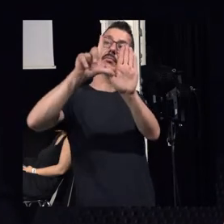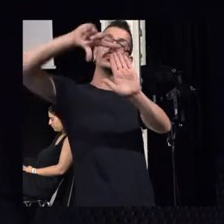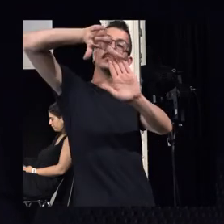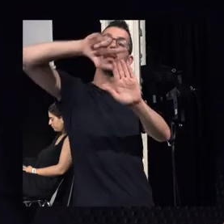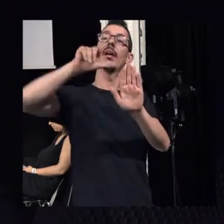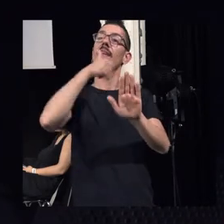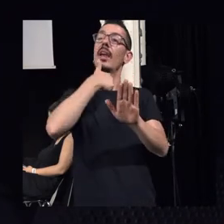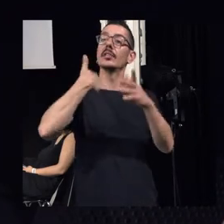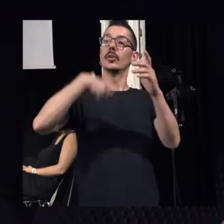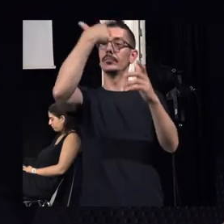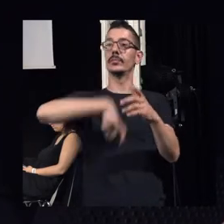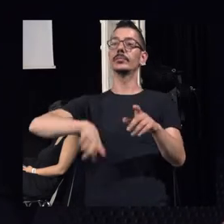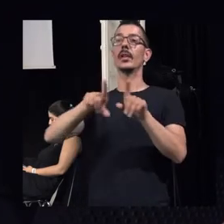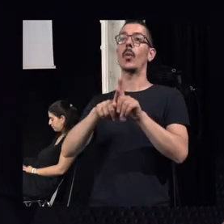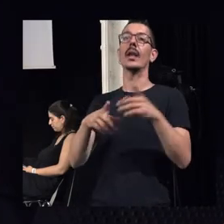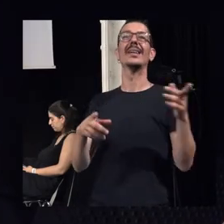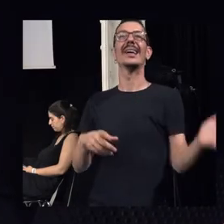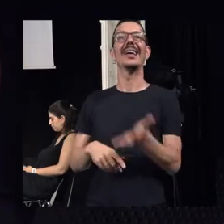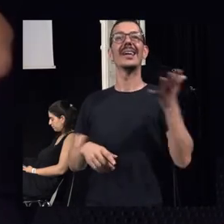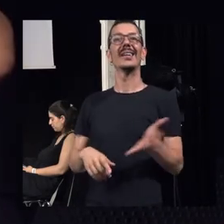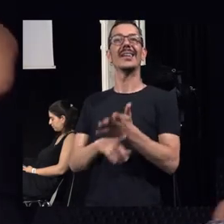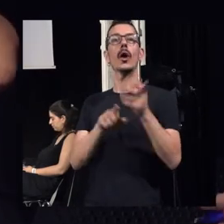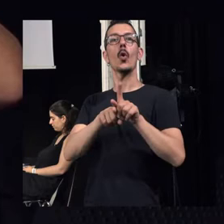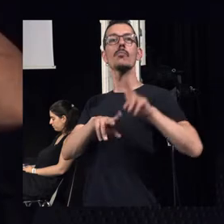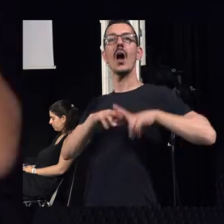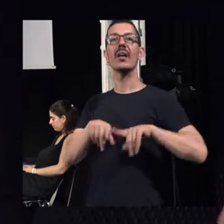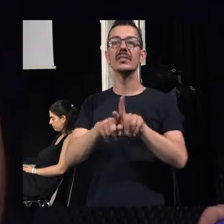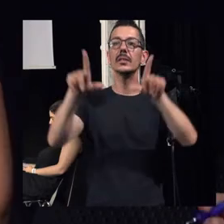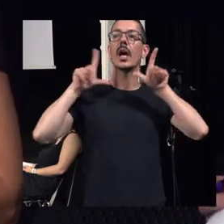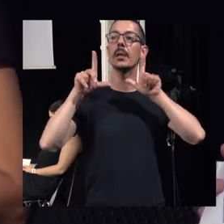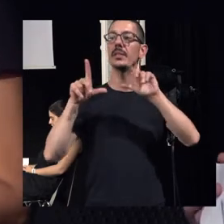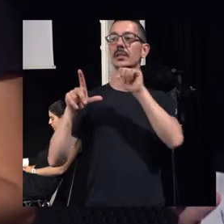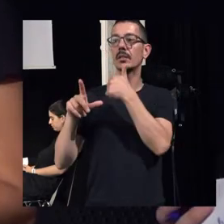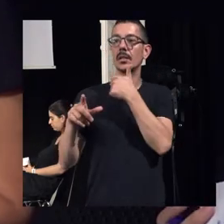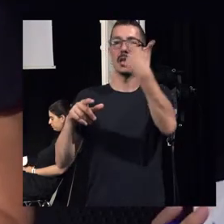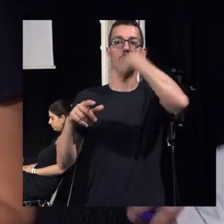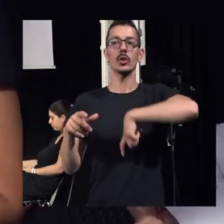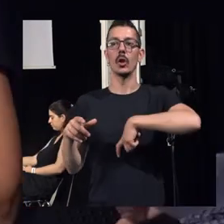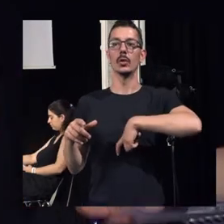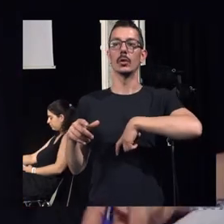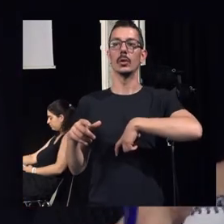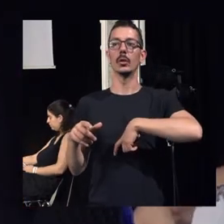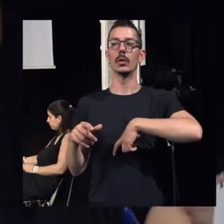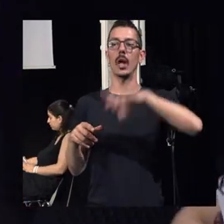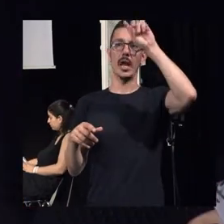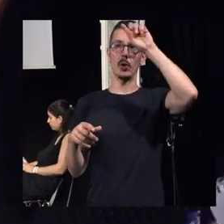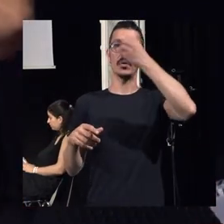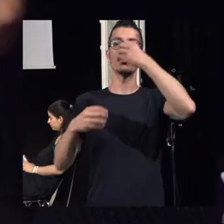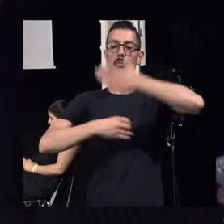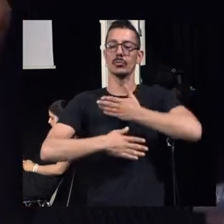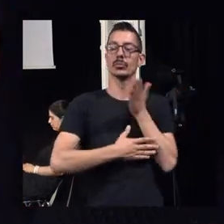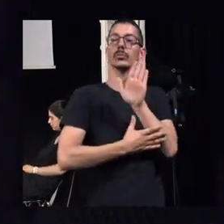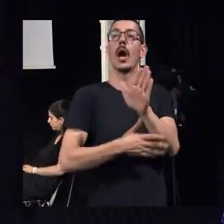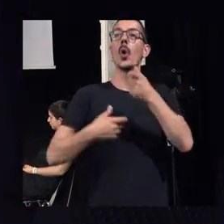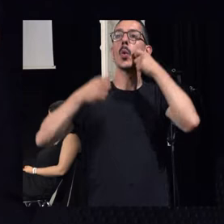antes, genera efectos de representación en el sentido de que se habla en nombre de aquellos cuerpos